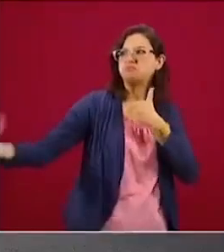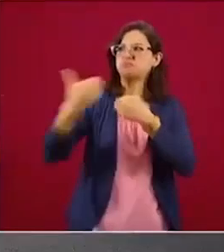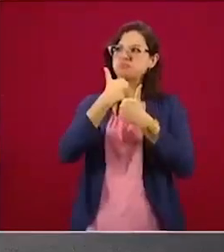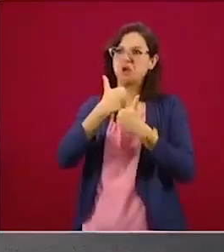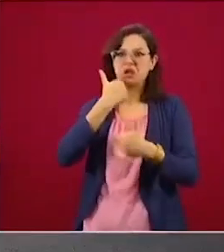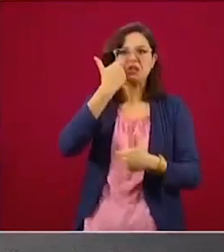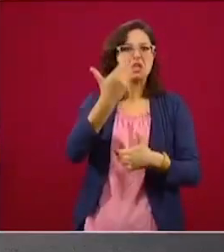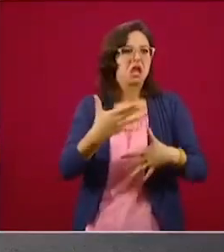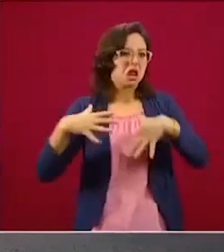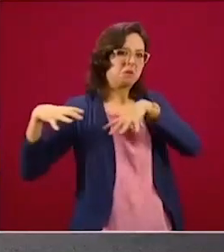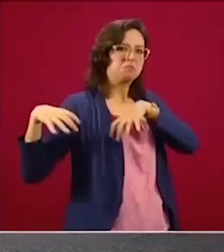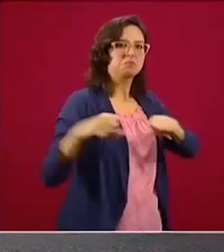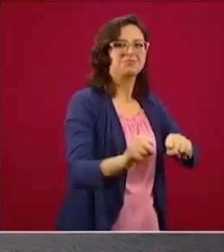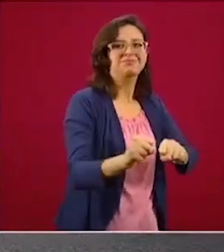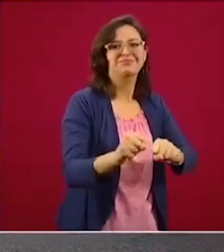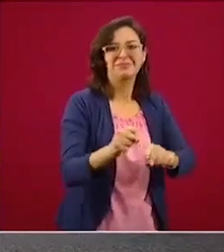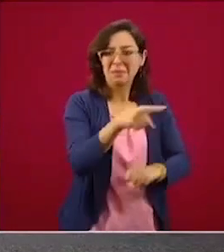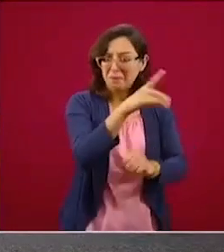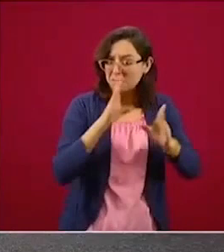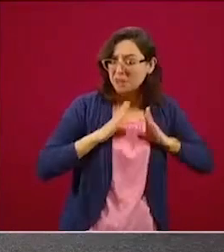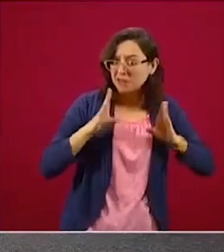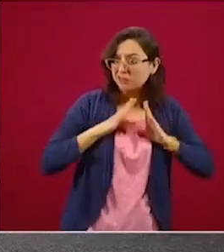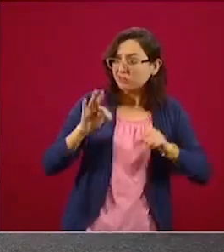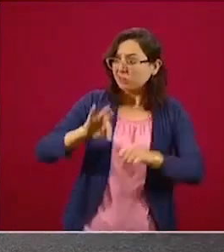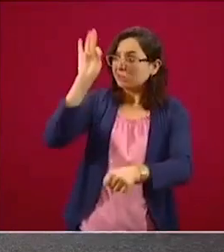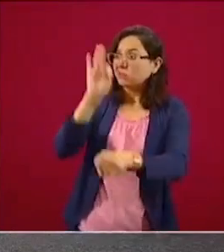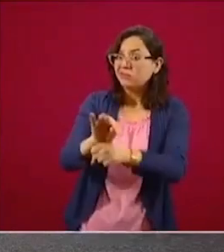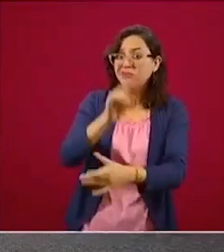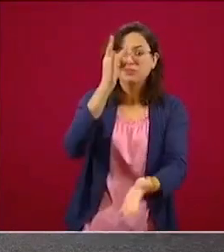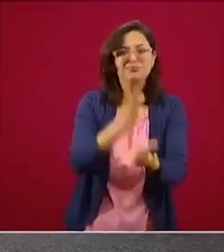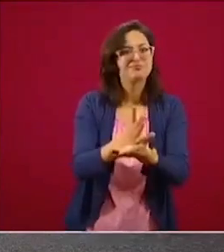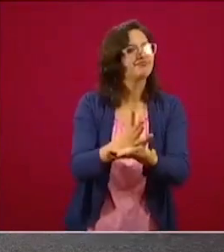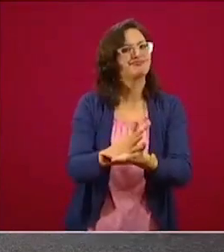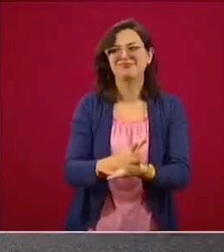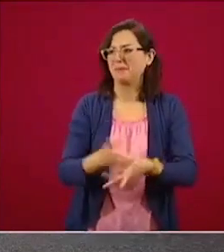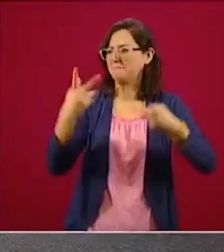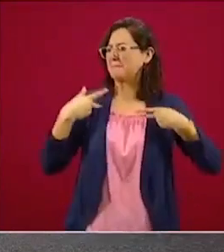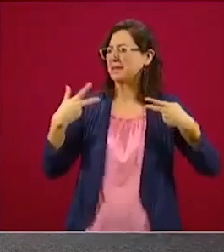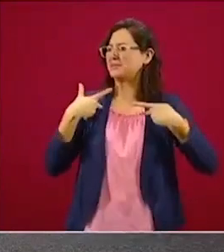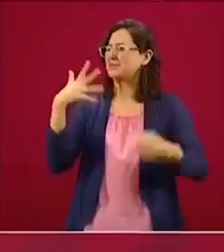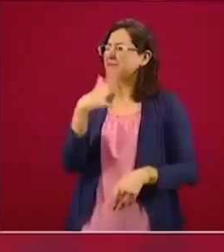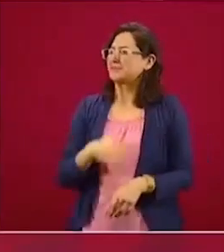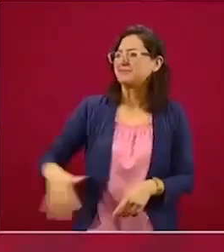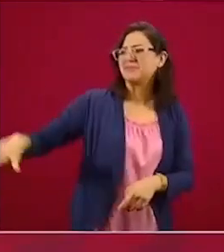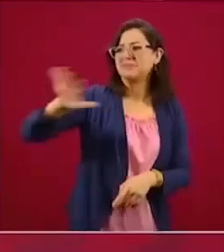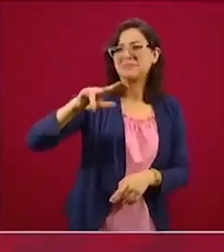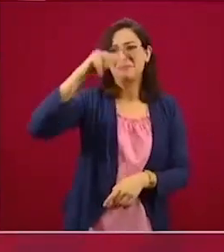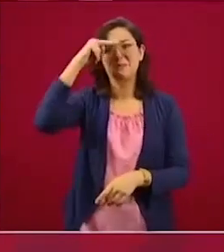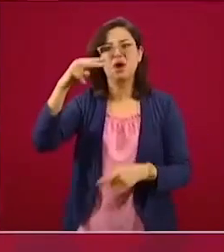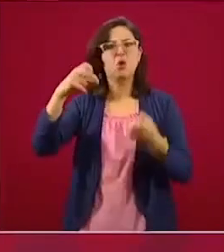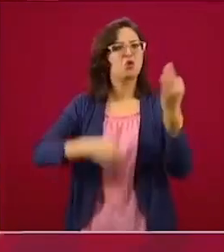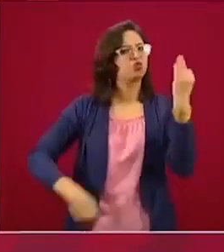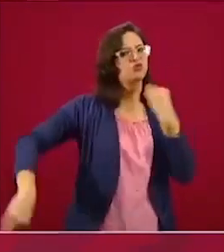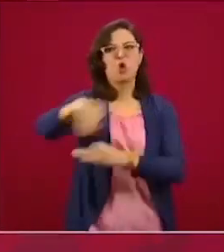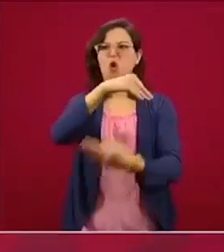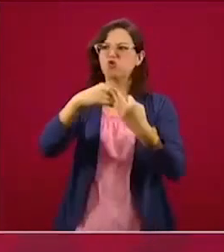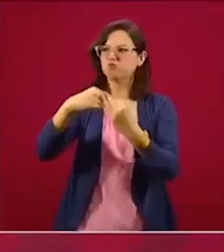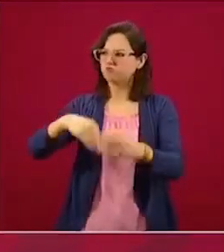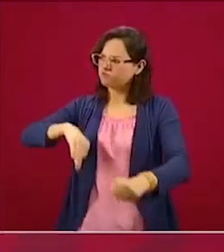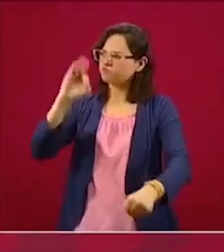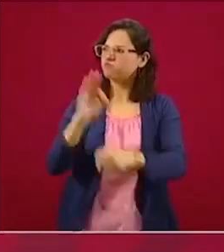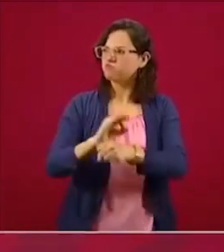como ha sucedido en la historia de méxico entonces porque teniendo ahí